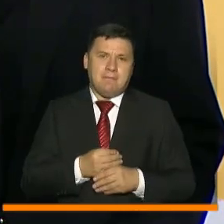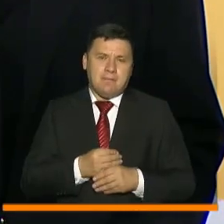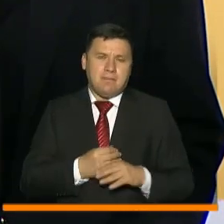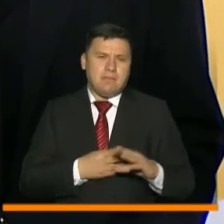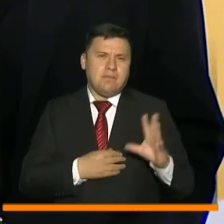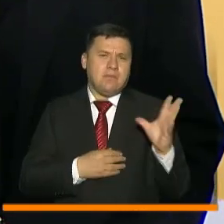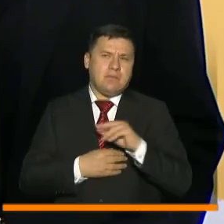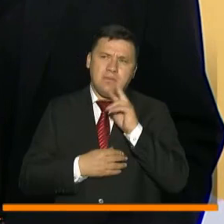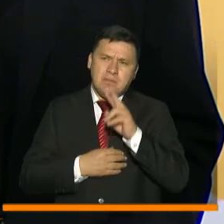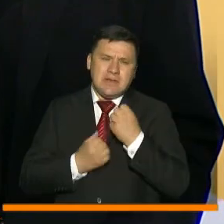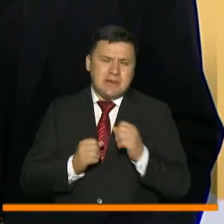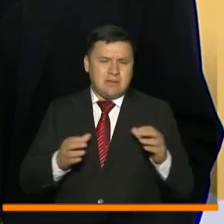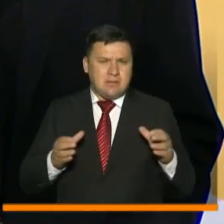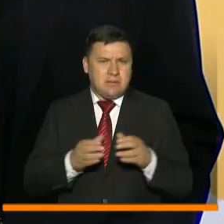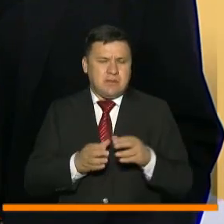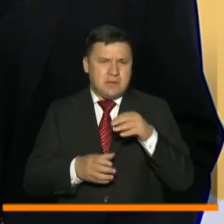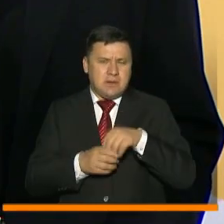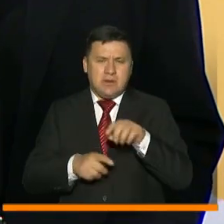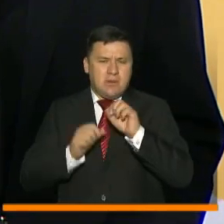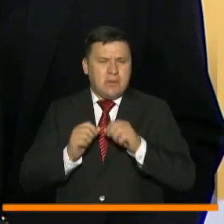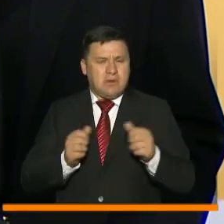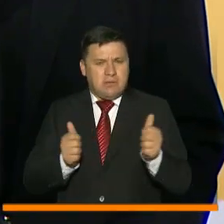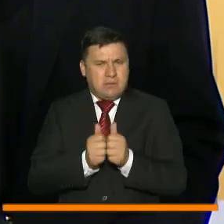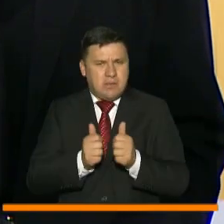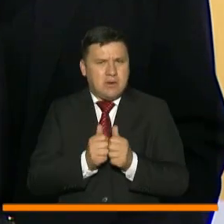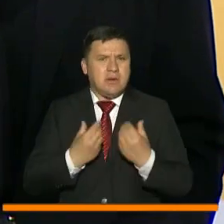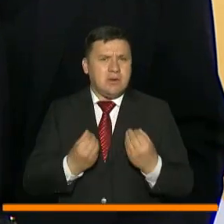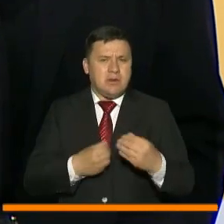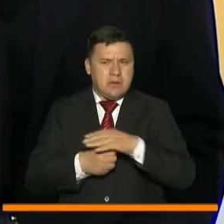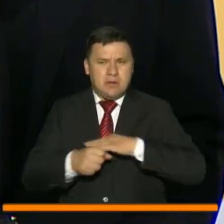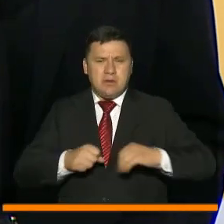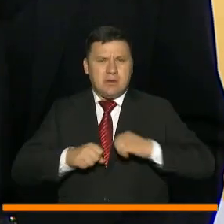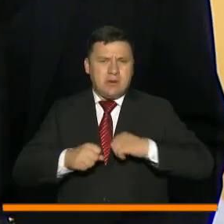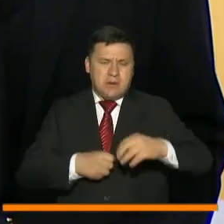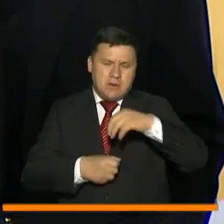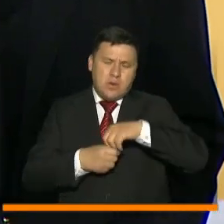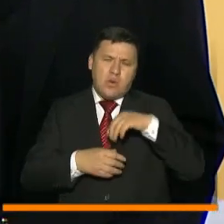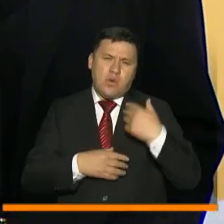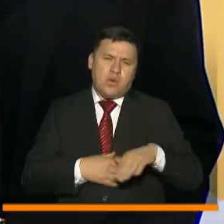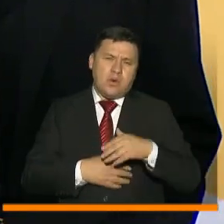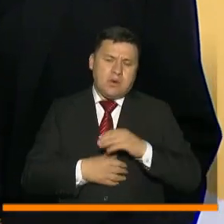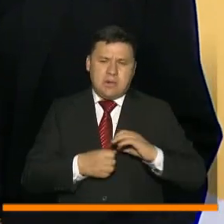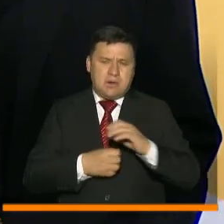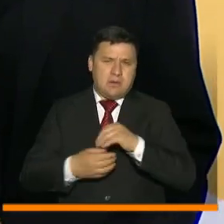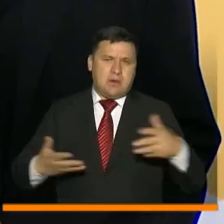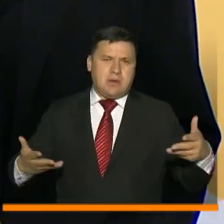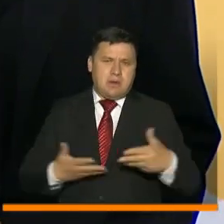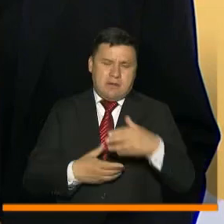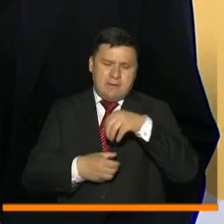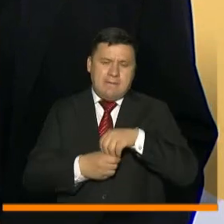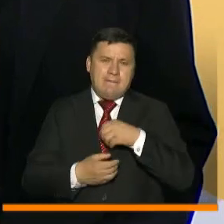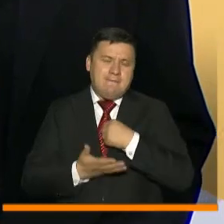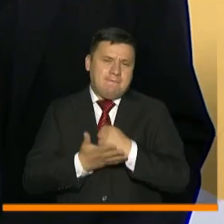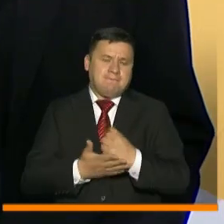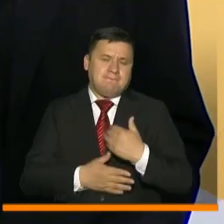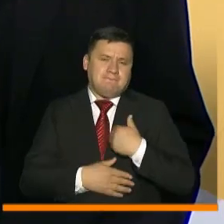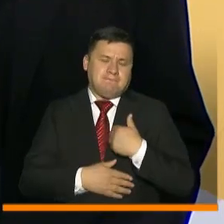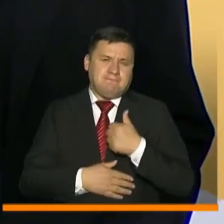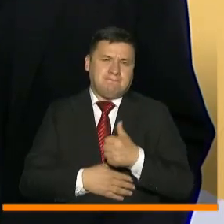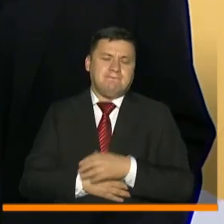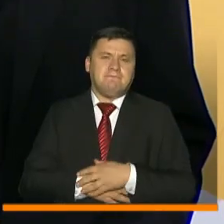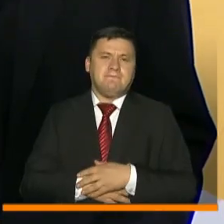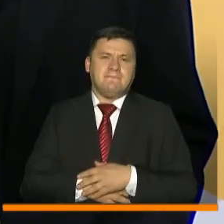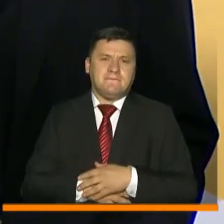todo lo que hemos dicho, se han gestionado 15 toneladas para la ciudad de Cartagena, que ha sido una ciudad, como ustedes saben, que ha pasado momentos difíciles,